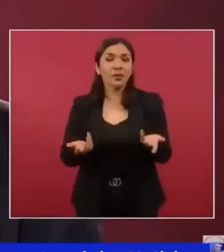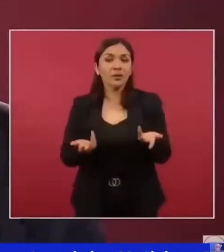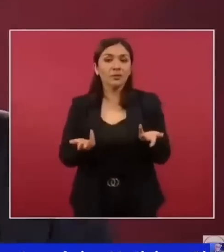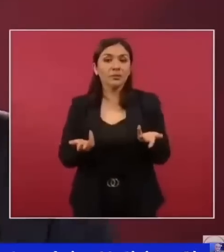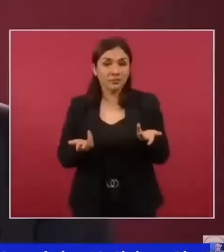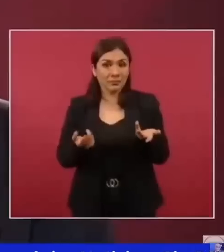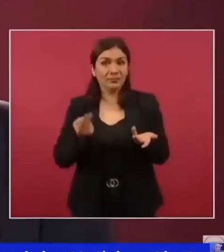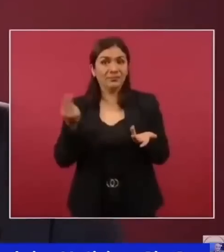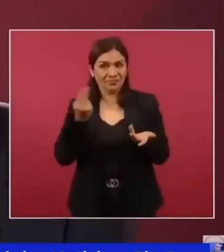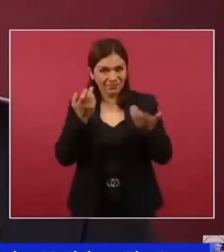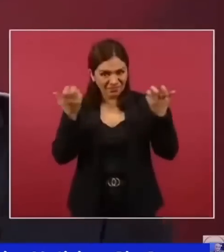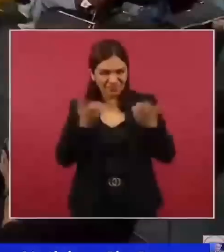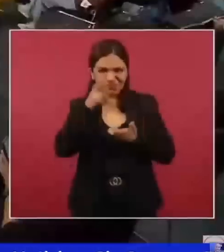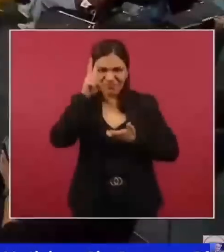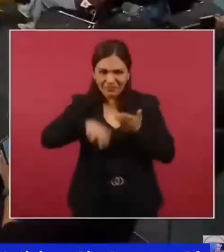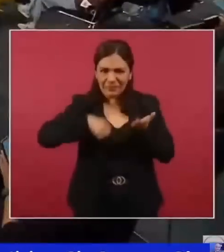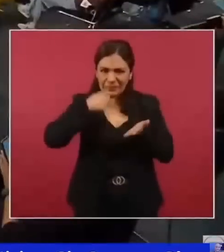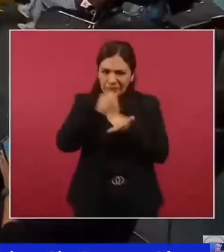Vamos a transformar